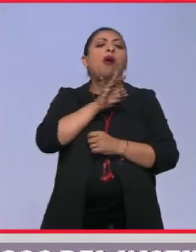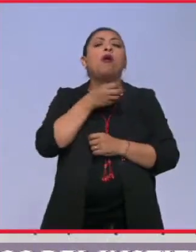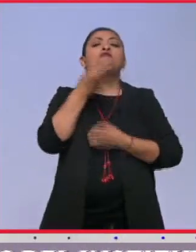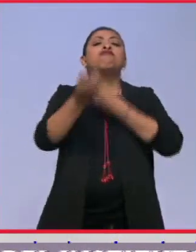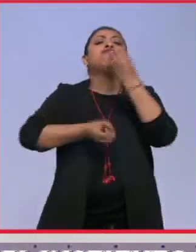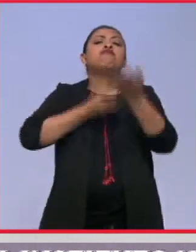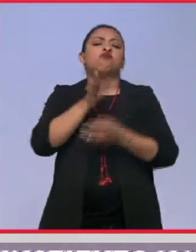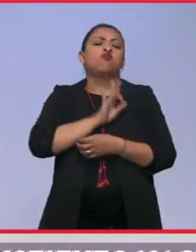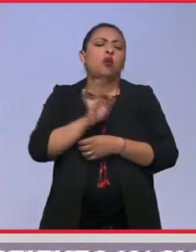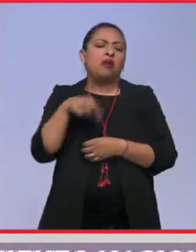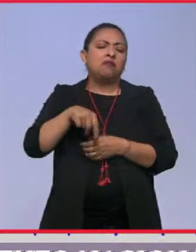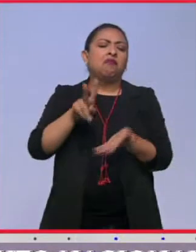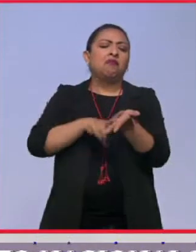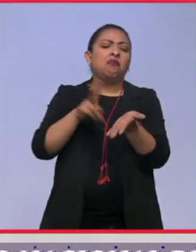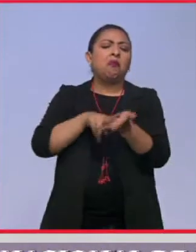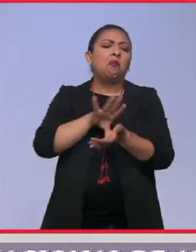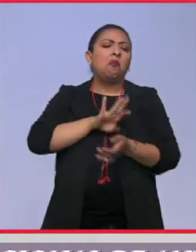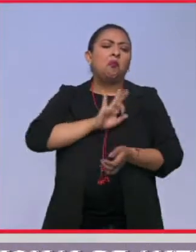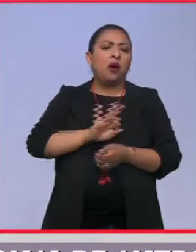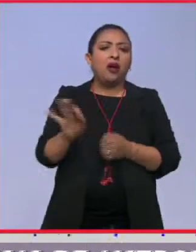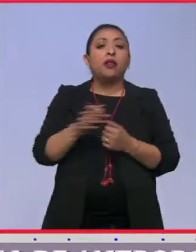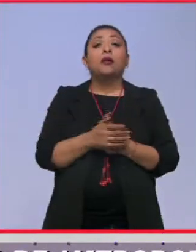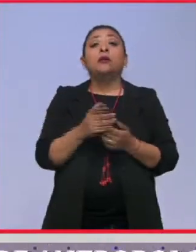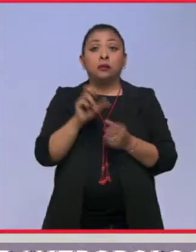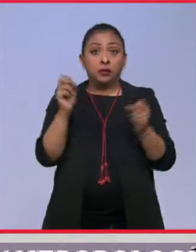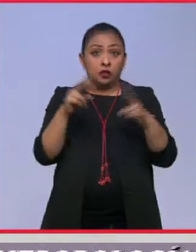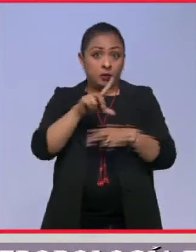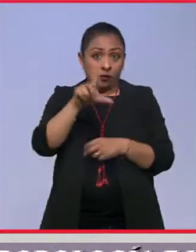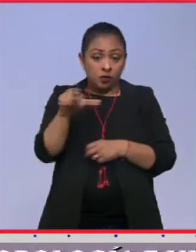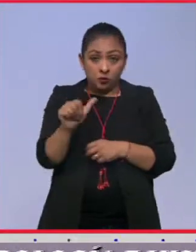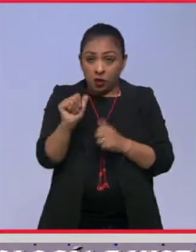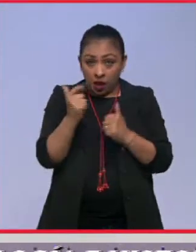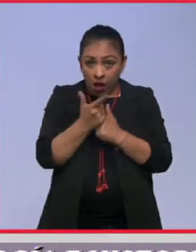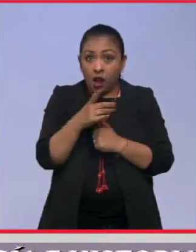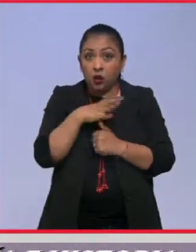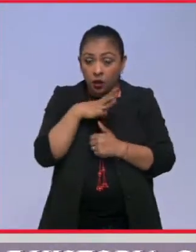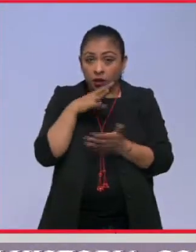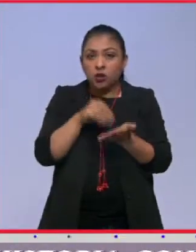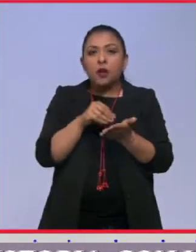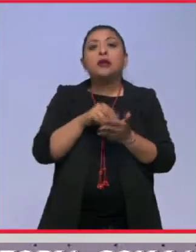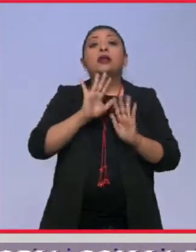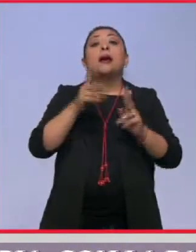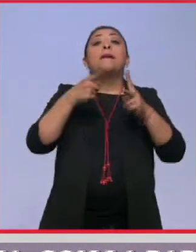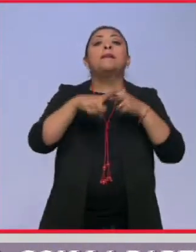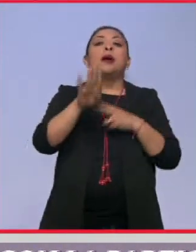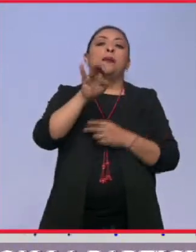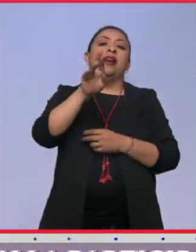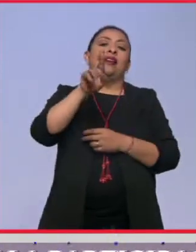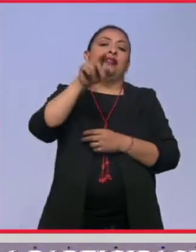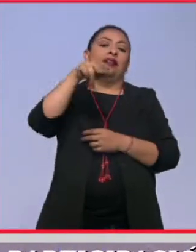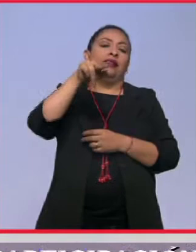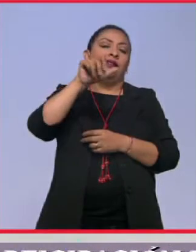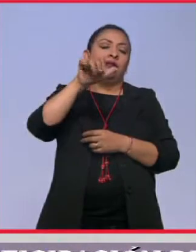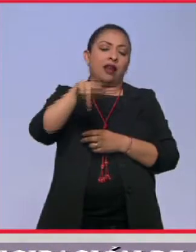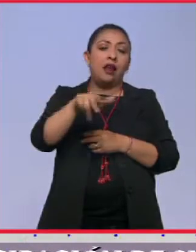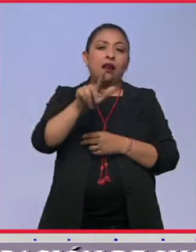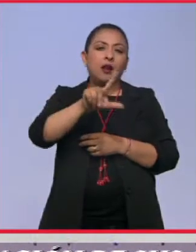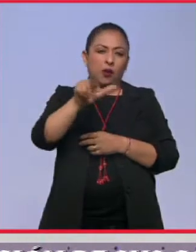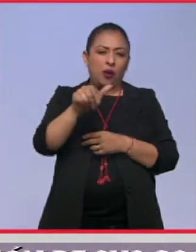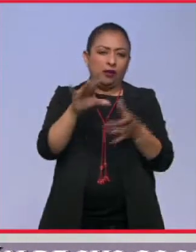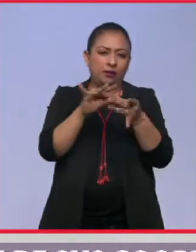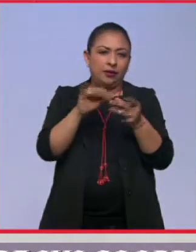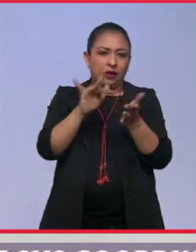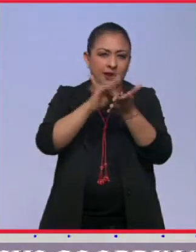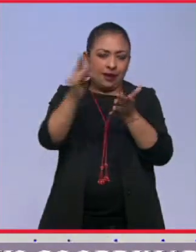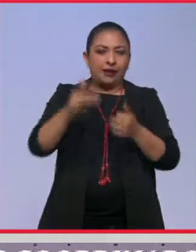¿sabes? Aquí se vale. Está bien. ¿Nos vemos al ratito? ¿Nos sí, tienes algo todavía sobre la Berlinale? Ya arrancó la Berlinale. Bueno, al ratito nos los comentas, ¿no, Julio? Bien, muchas